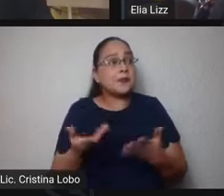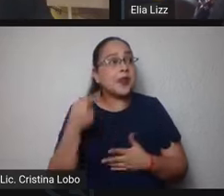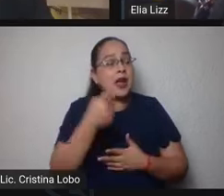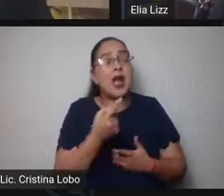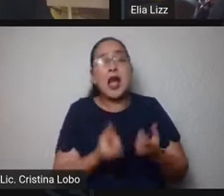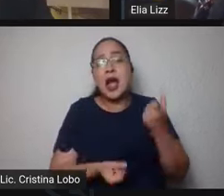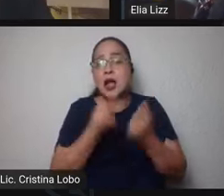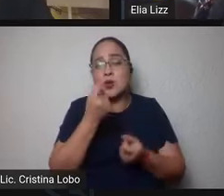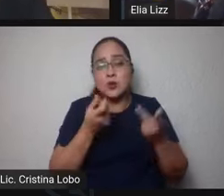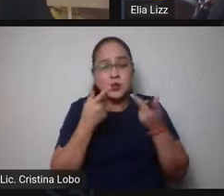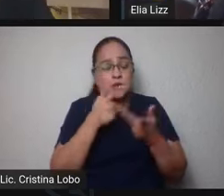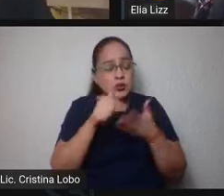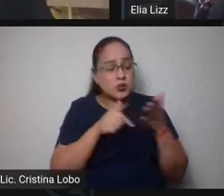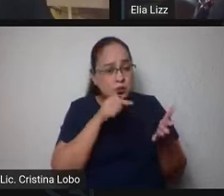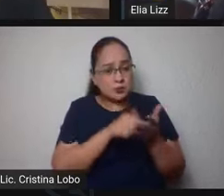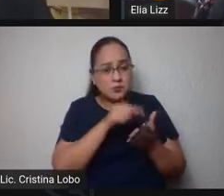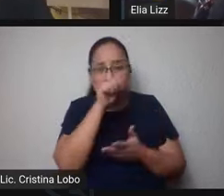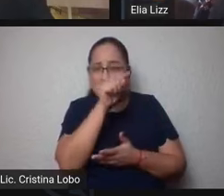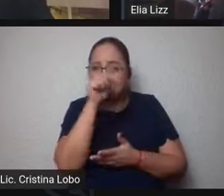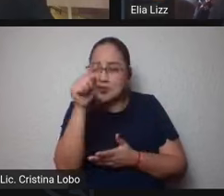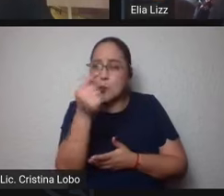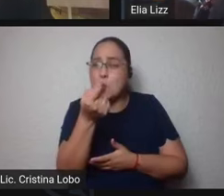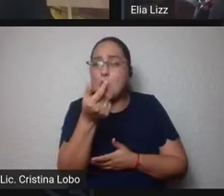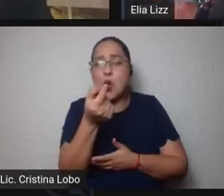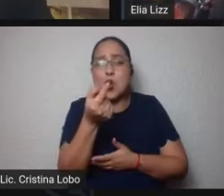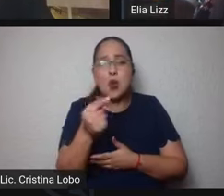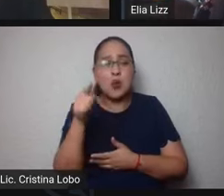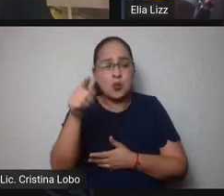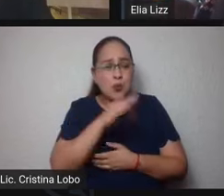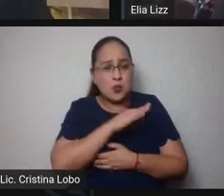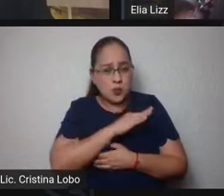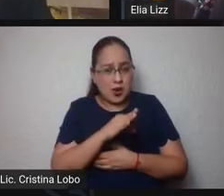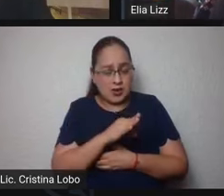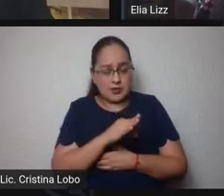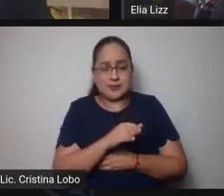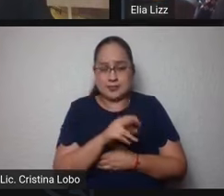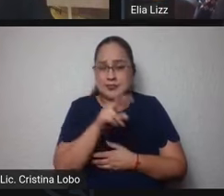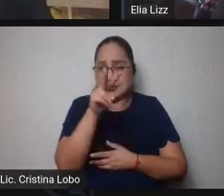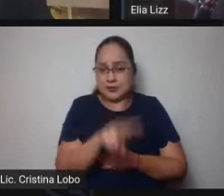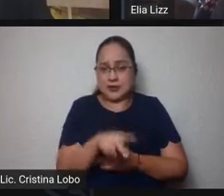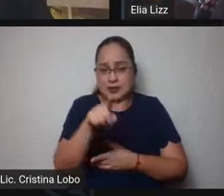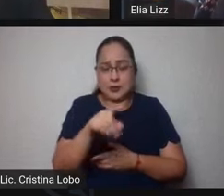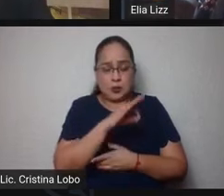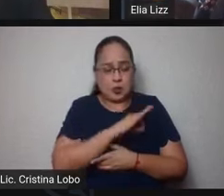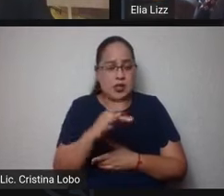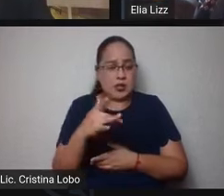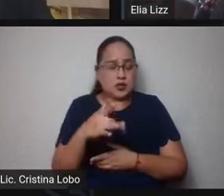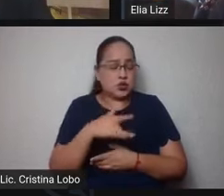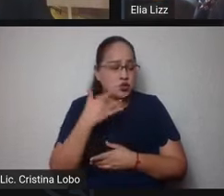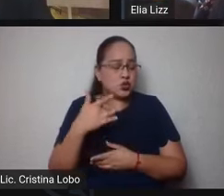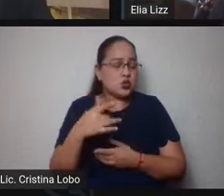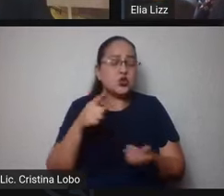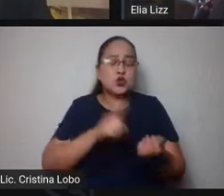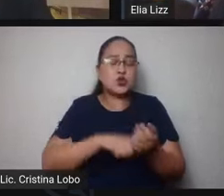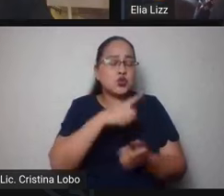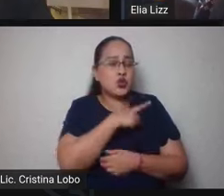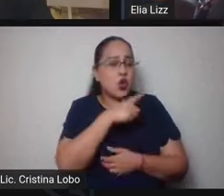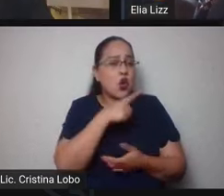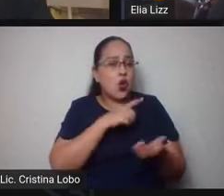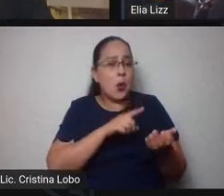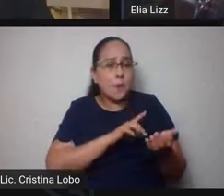los lugares en los que de verdad les dan la oportunidad incluso de autoerotizarse a los viejitos, a las